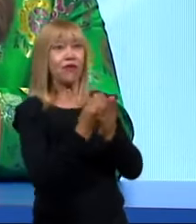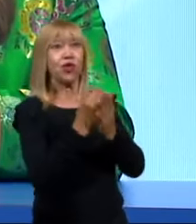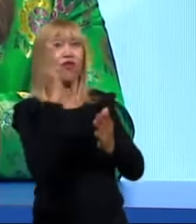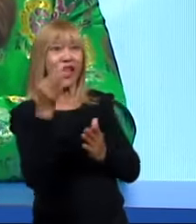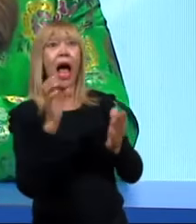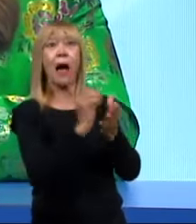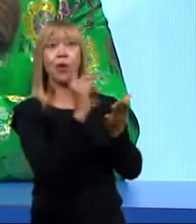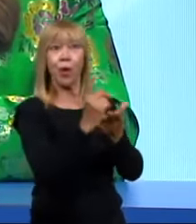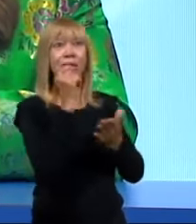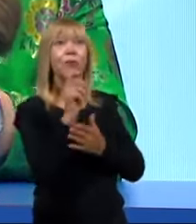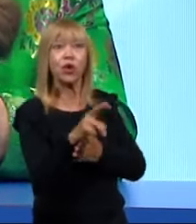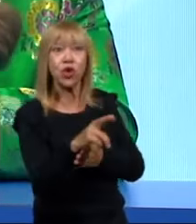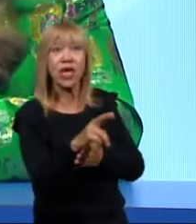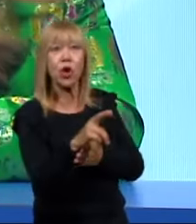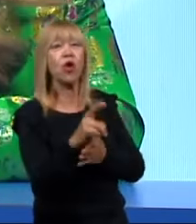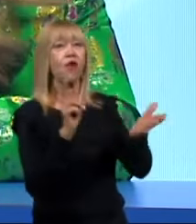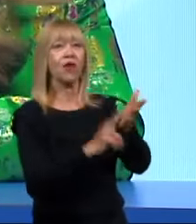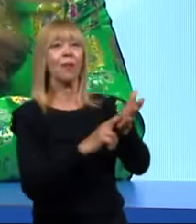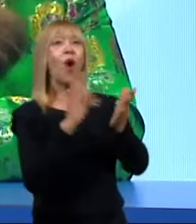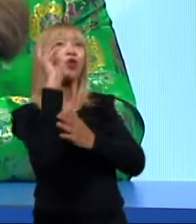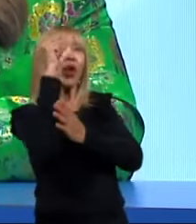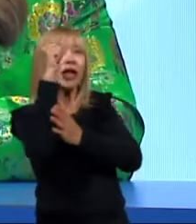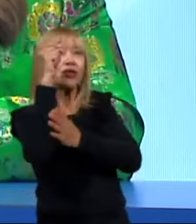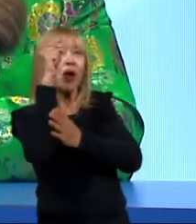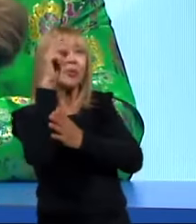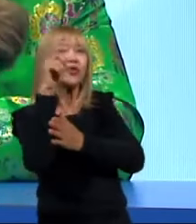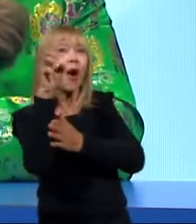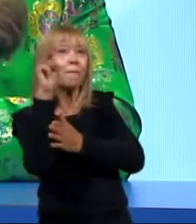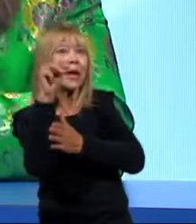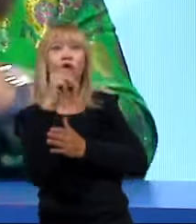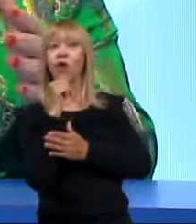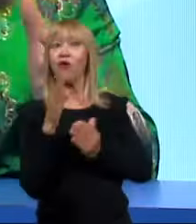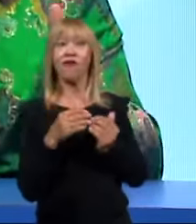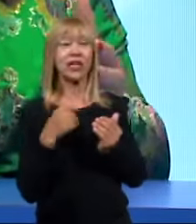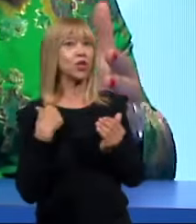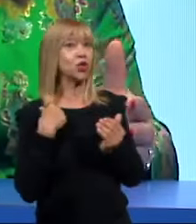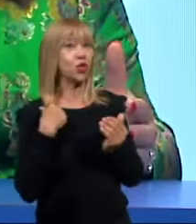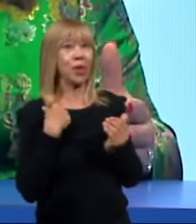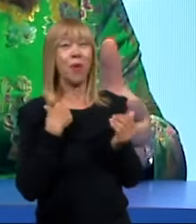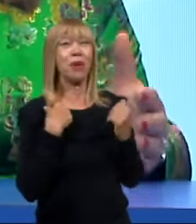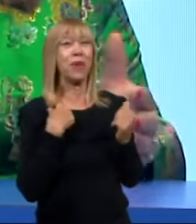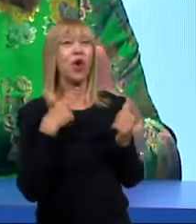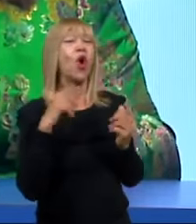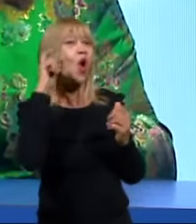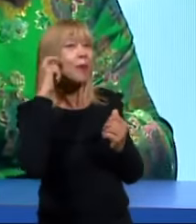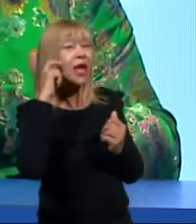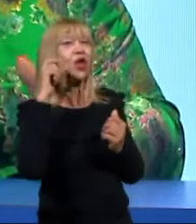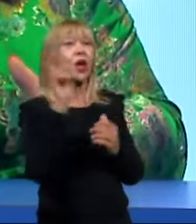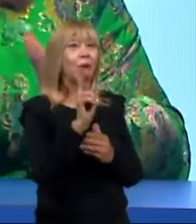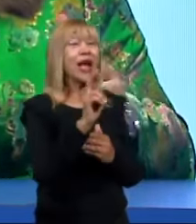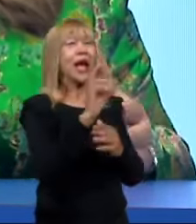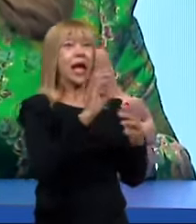federales aprobados para Puerto Rico los firmó Donald Trump. Y no fue fácil. Tuvimos primero el gobierno republicano en Cámara y Senado,